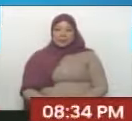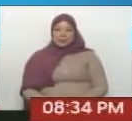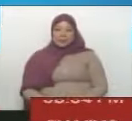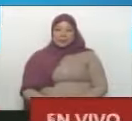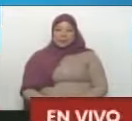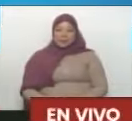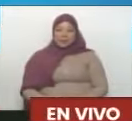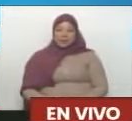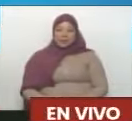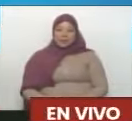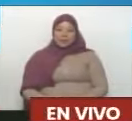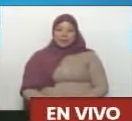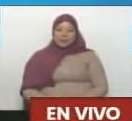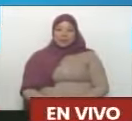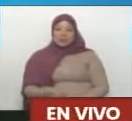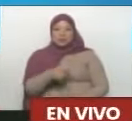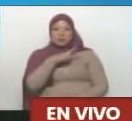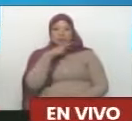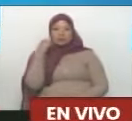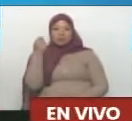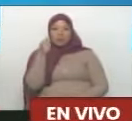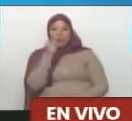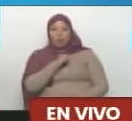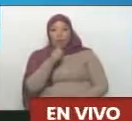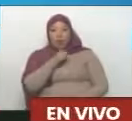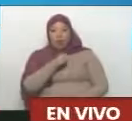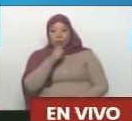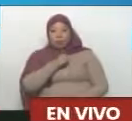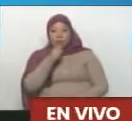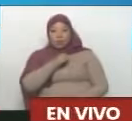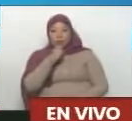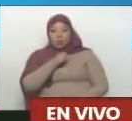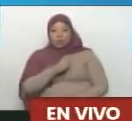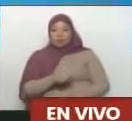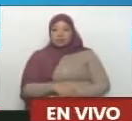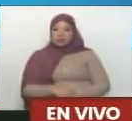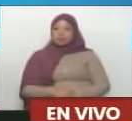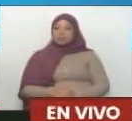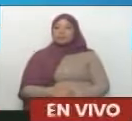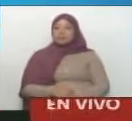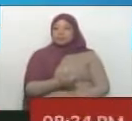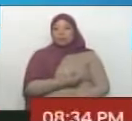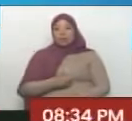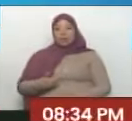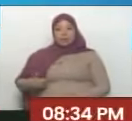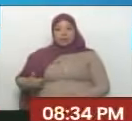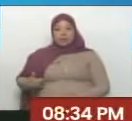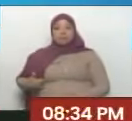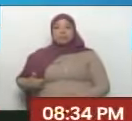Está buena esta sopita, reconforta, ¿ves? Para aguantar. Para aguantar hasta que